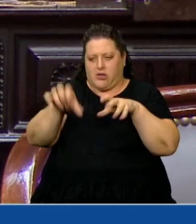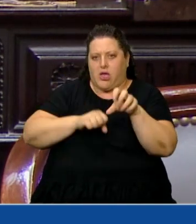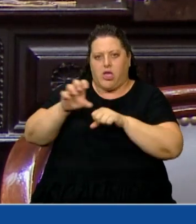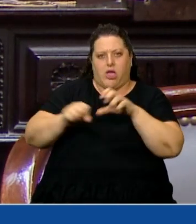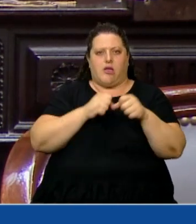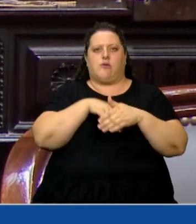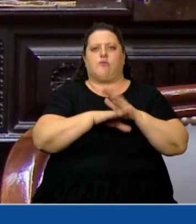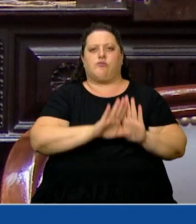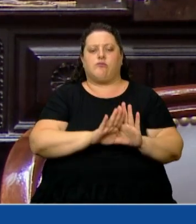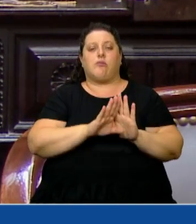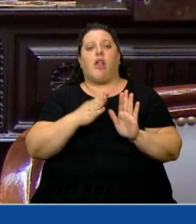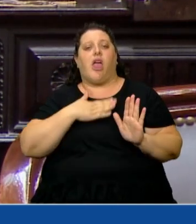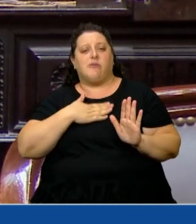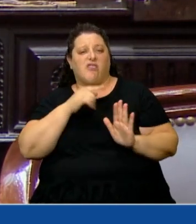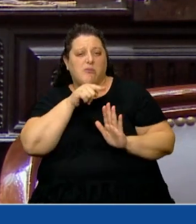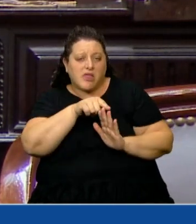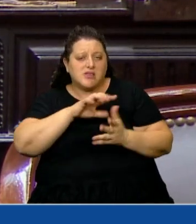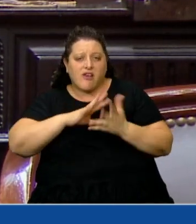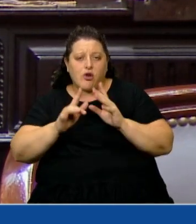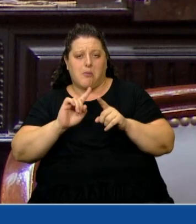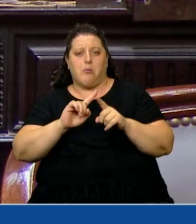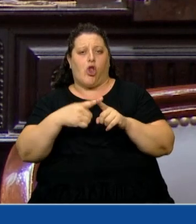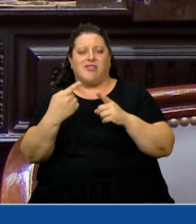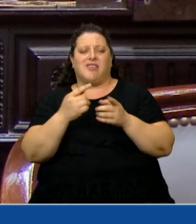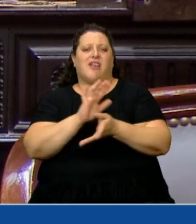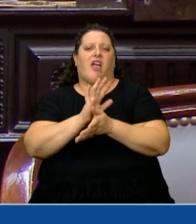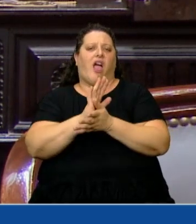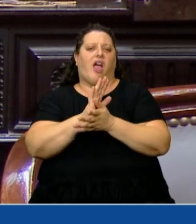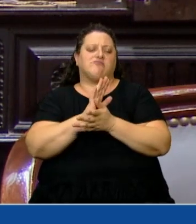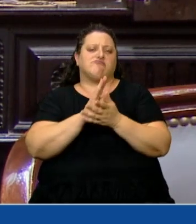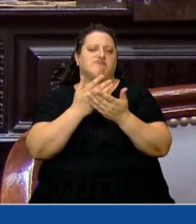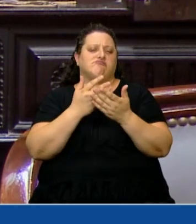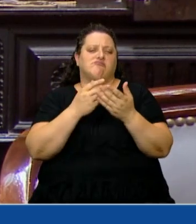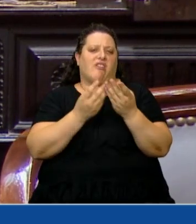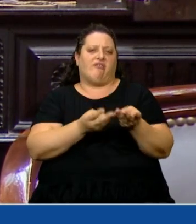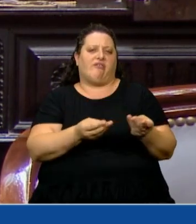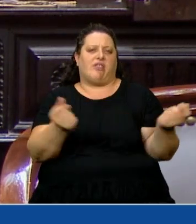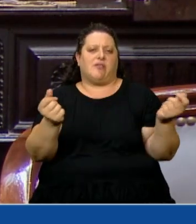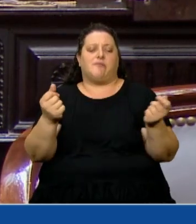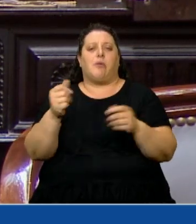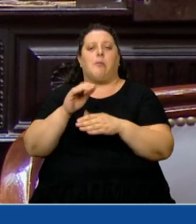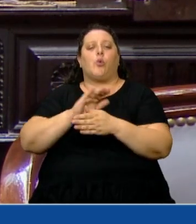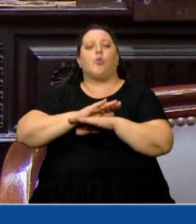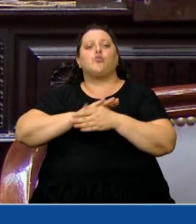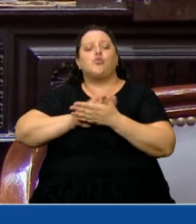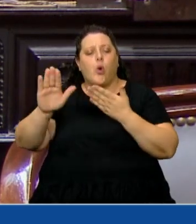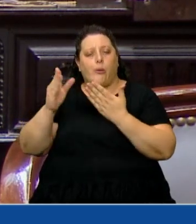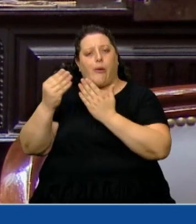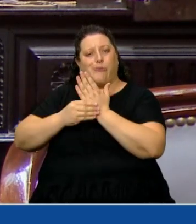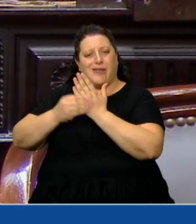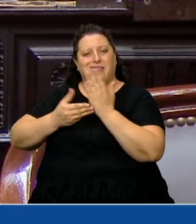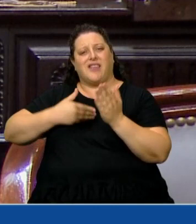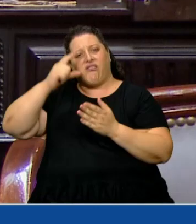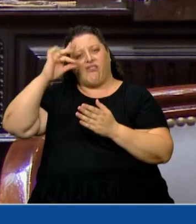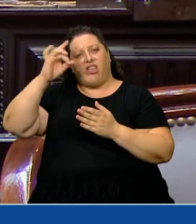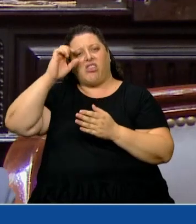se abandonó. La señora Federic, al asumir la nueva gestión, esta gestión,